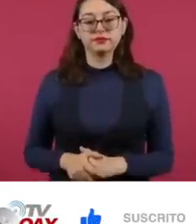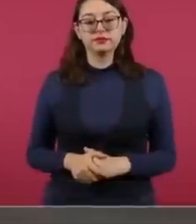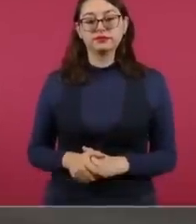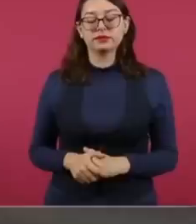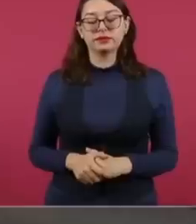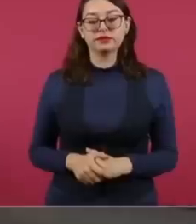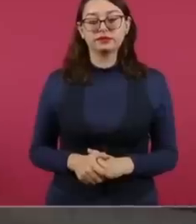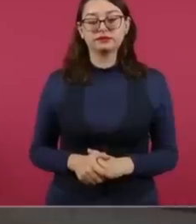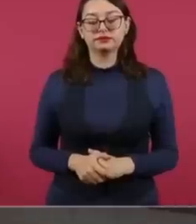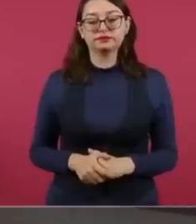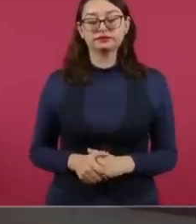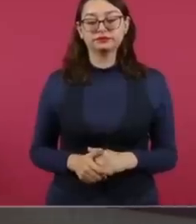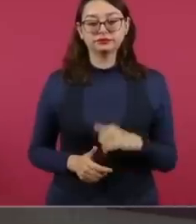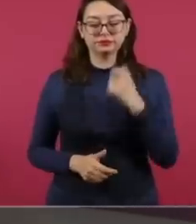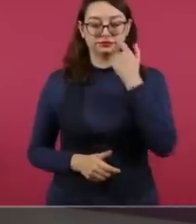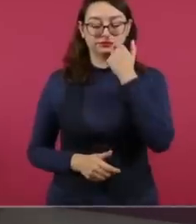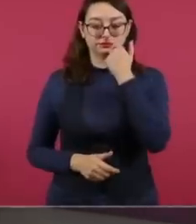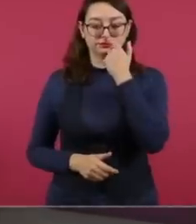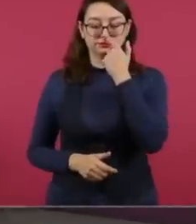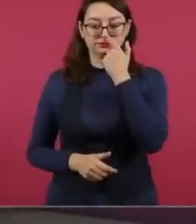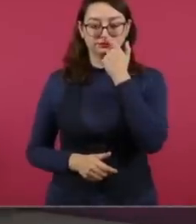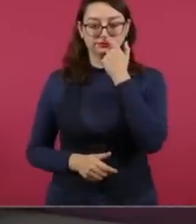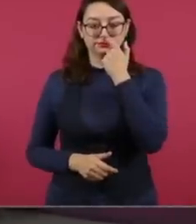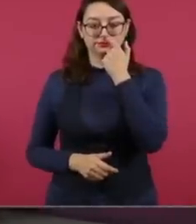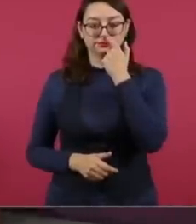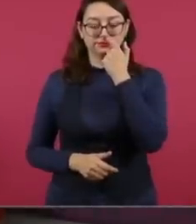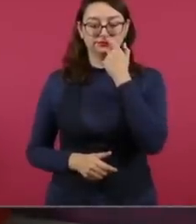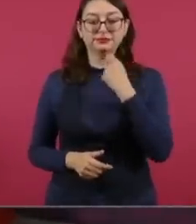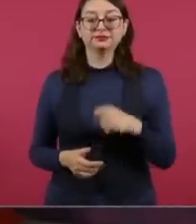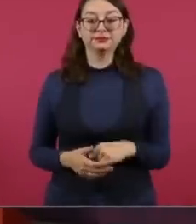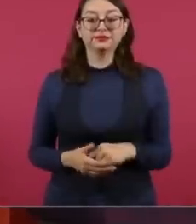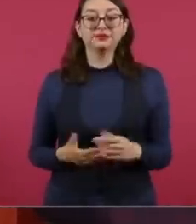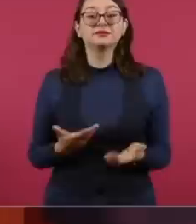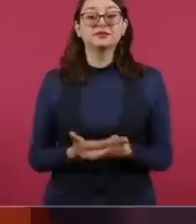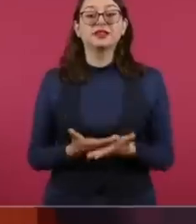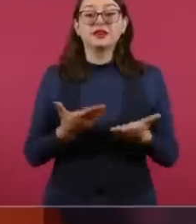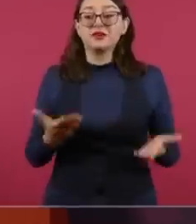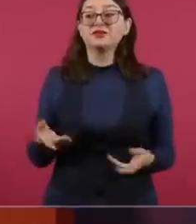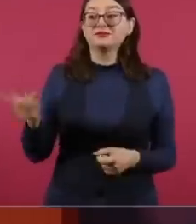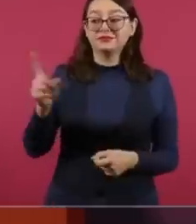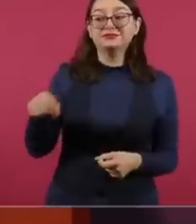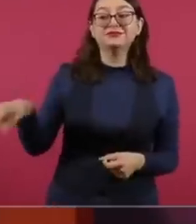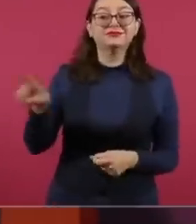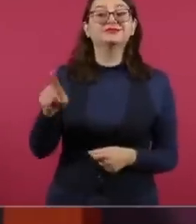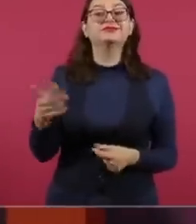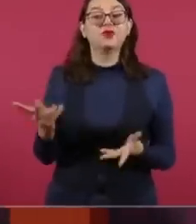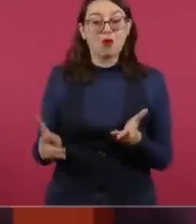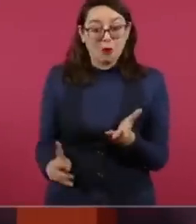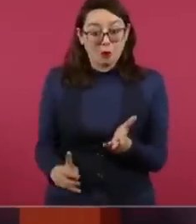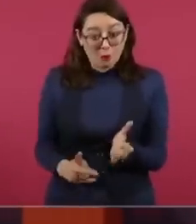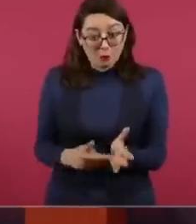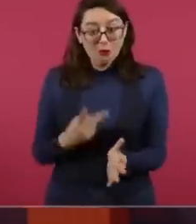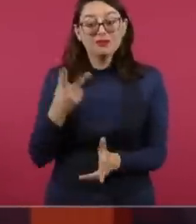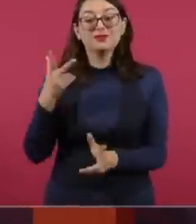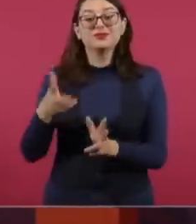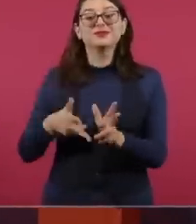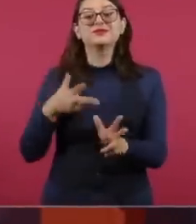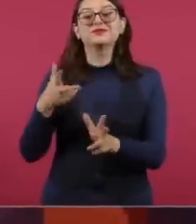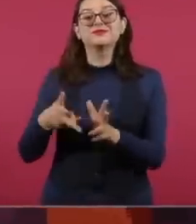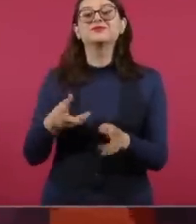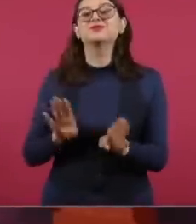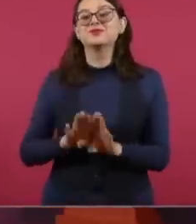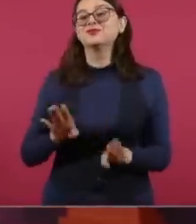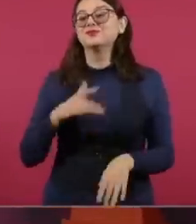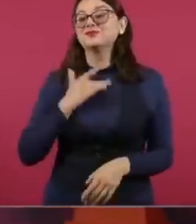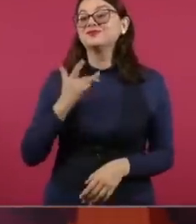Y ahora imagínense la satisfacción de la gente de que vuelve otra vez